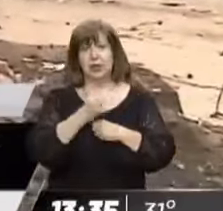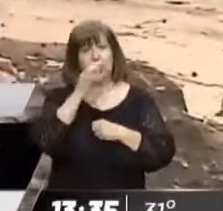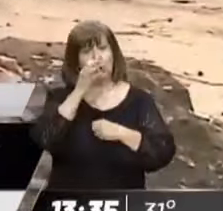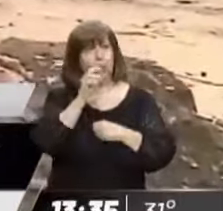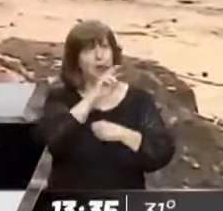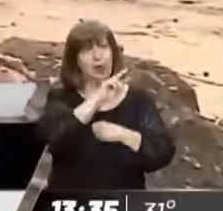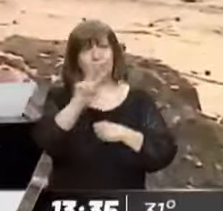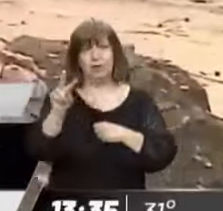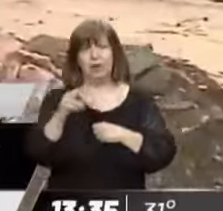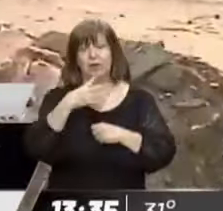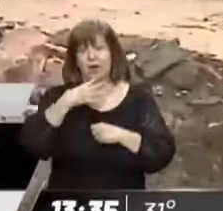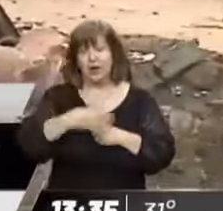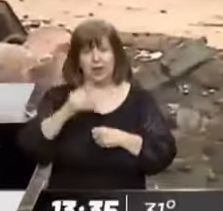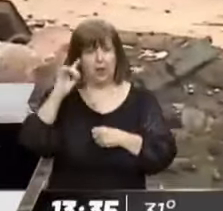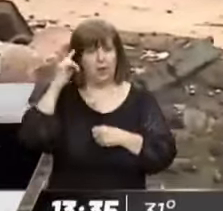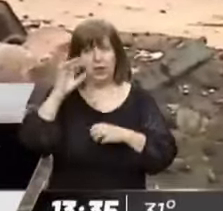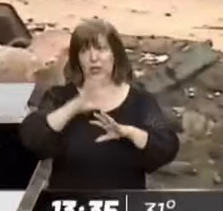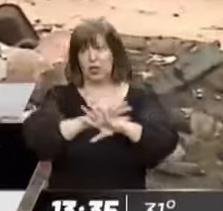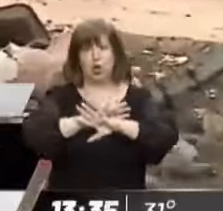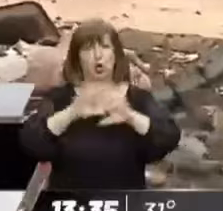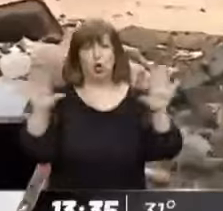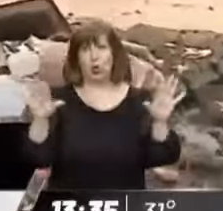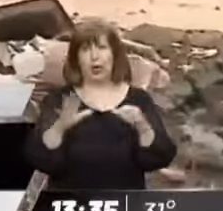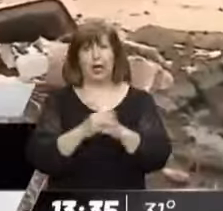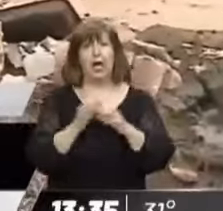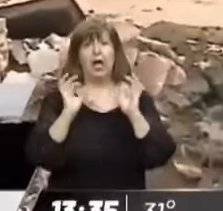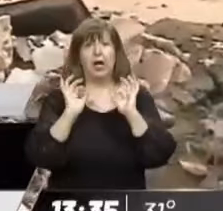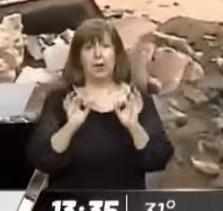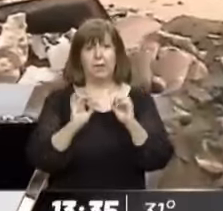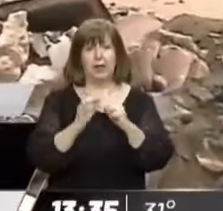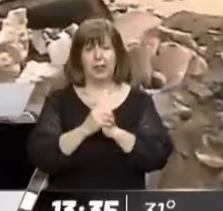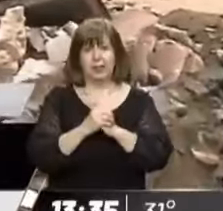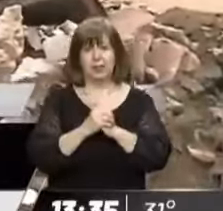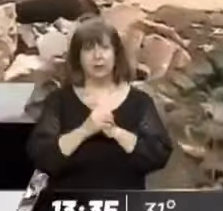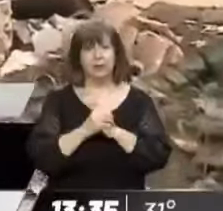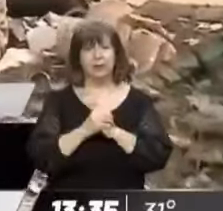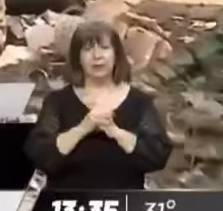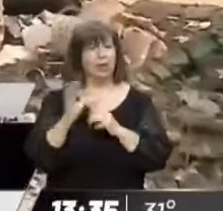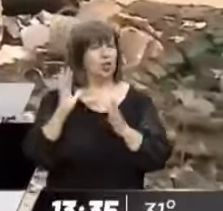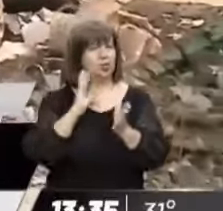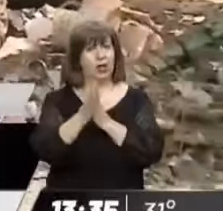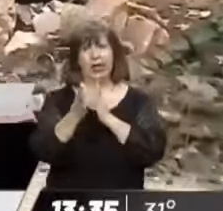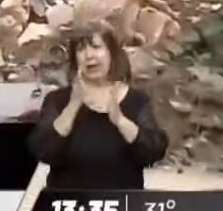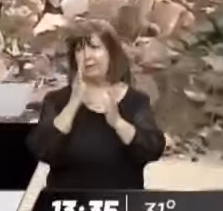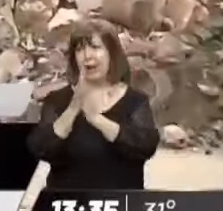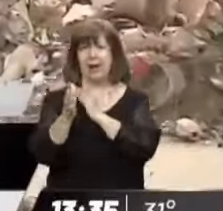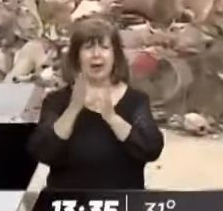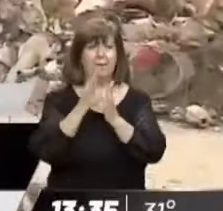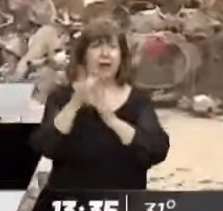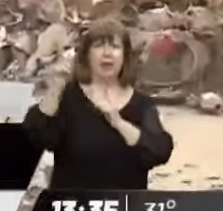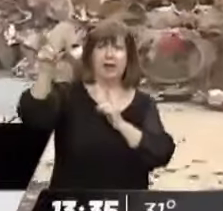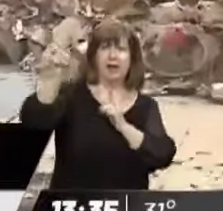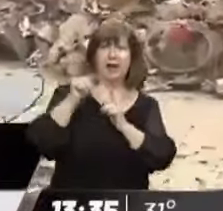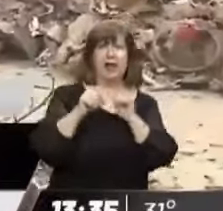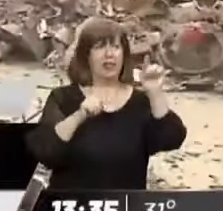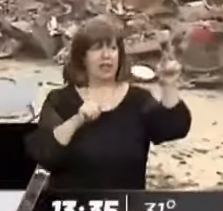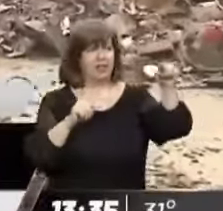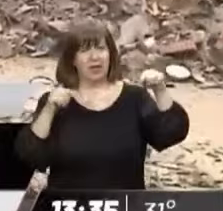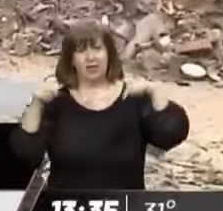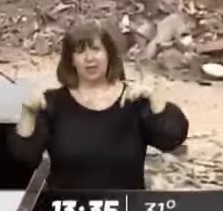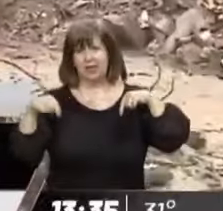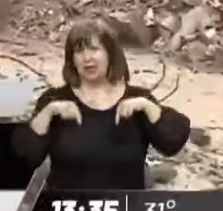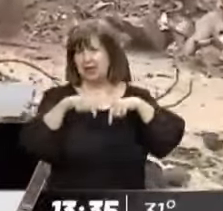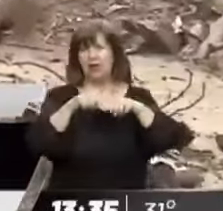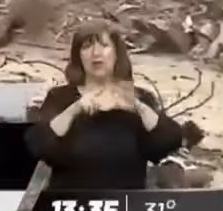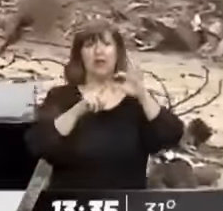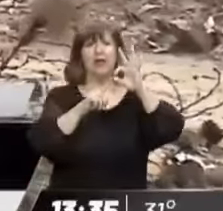hijo, era una locura. Esto fue... Todos escapando del fuego. Todo escapando, tanto de allá, tanto de acá, tanto de allá,